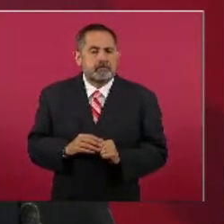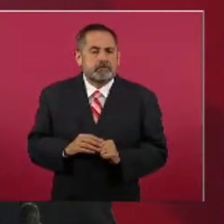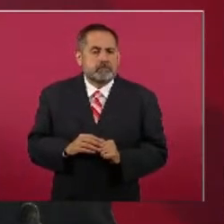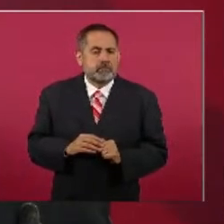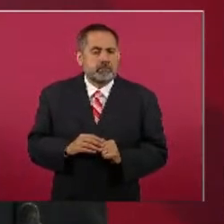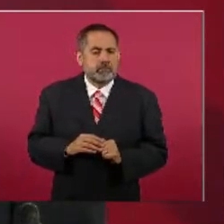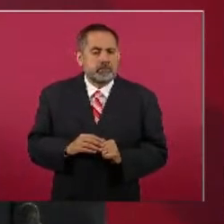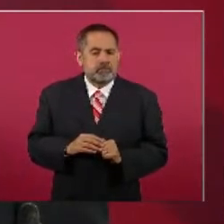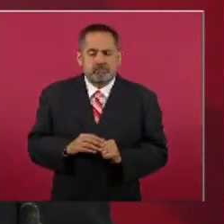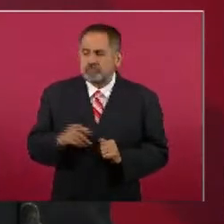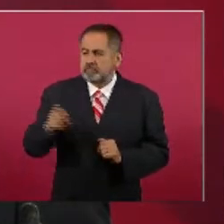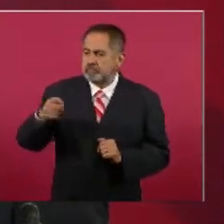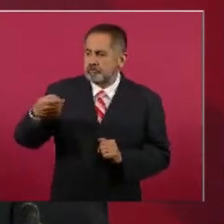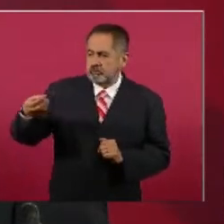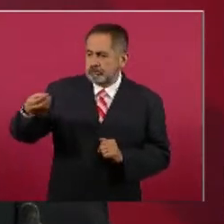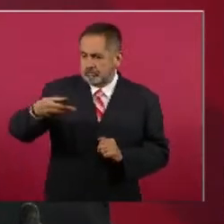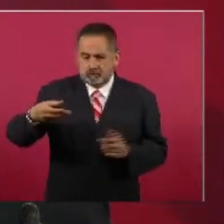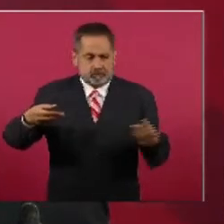aportar